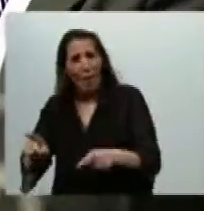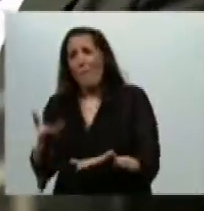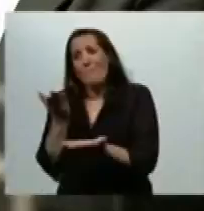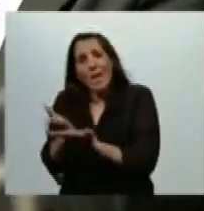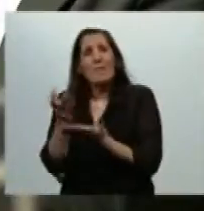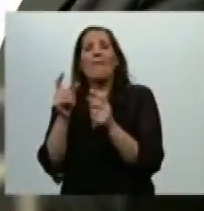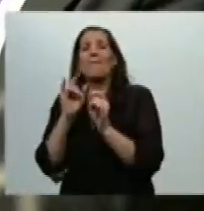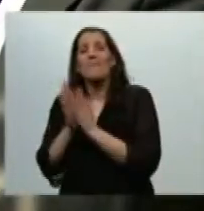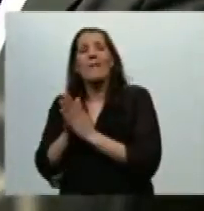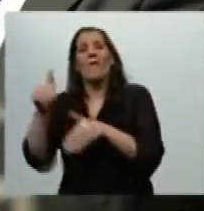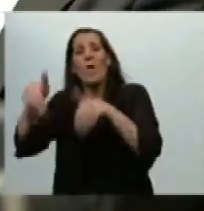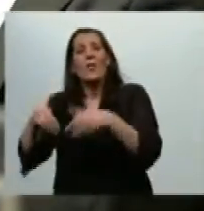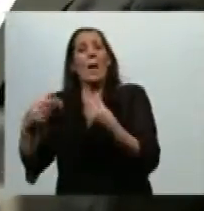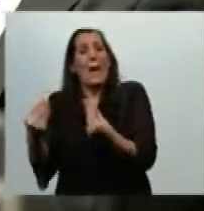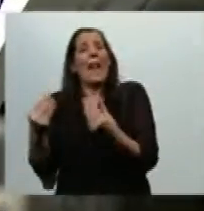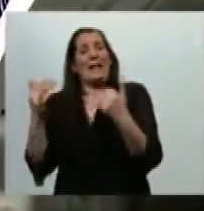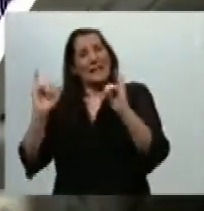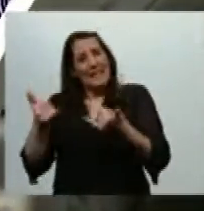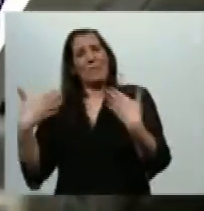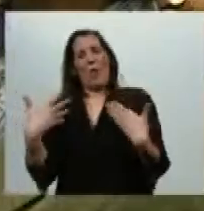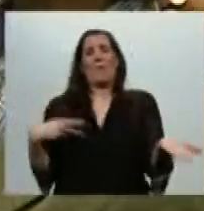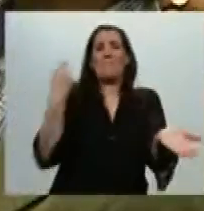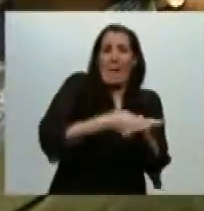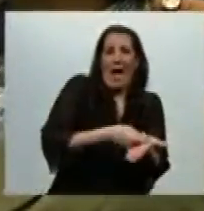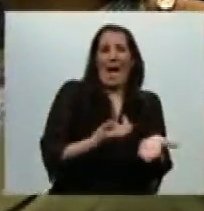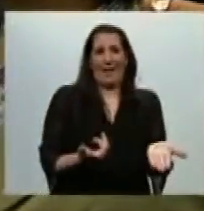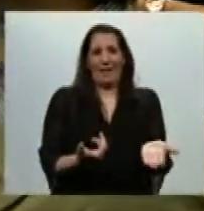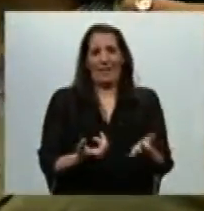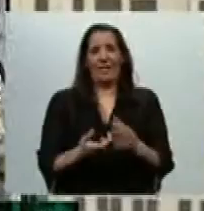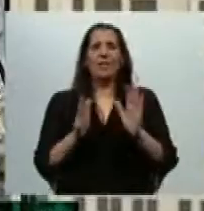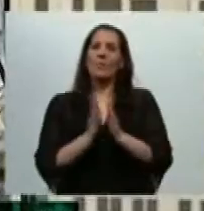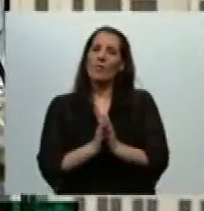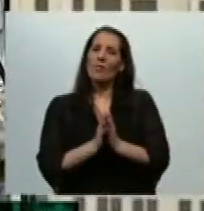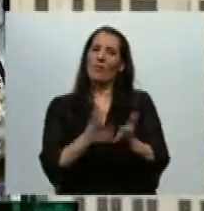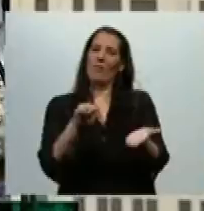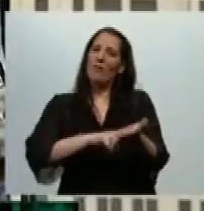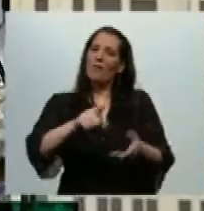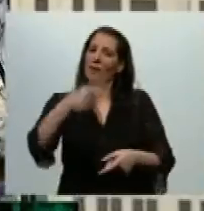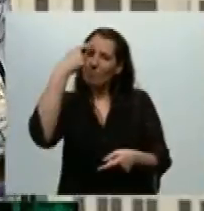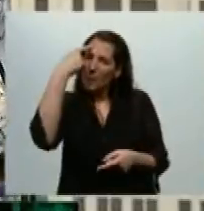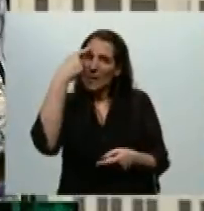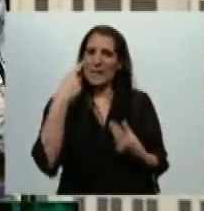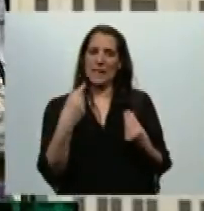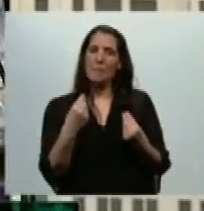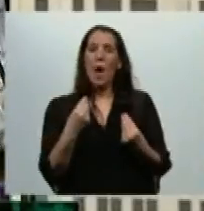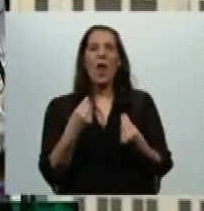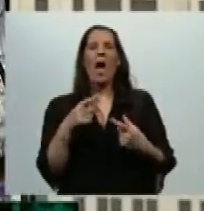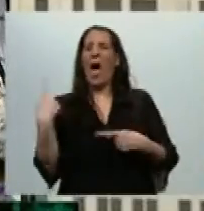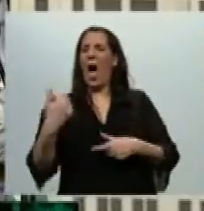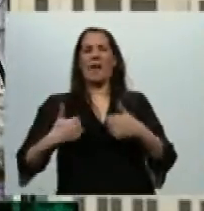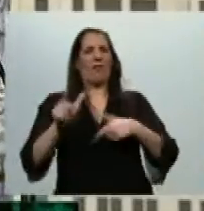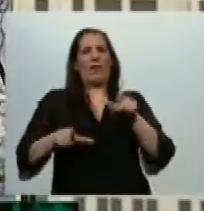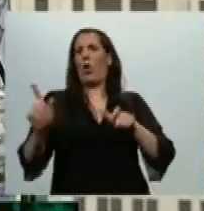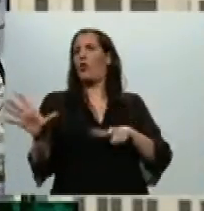Fíjense, así que, bueno, yo espero que realmente recapaciten por la dignidad de todos los argentinos, por la